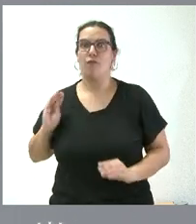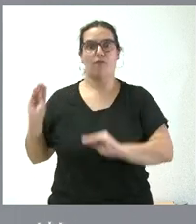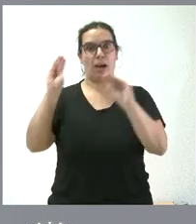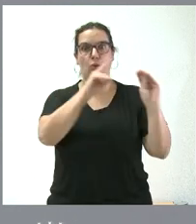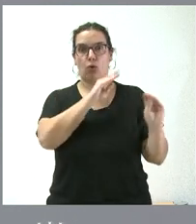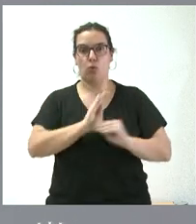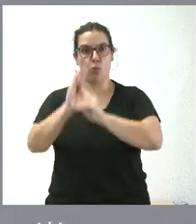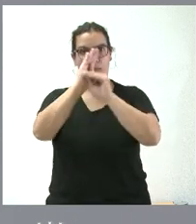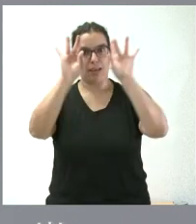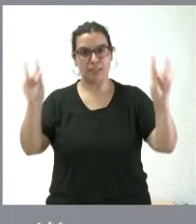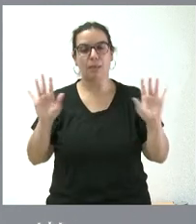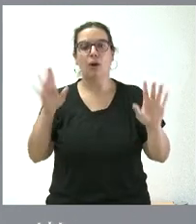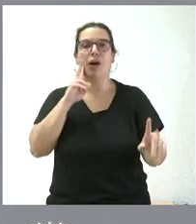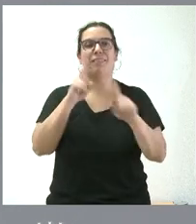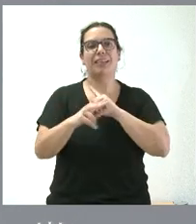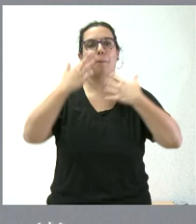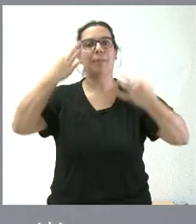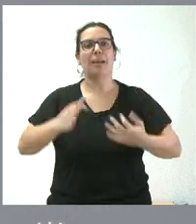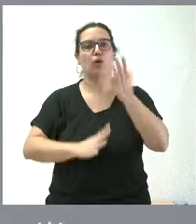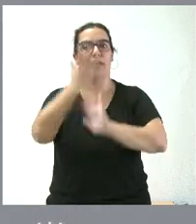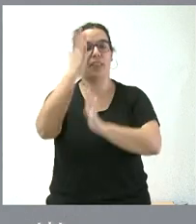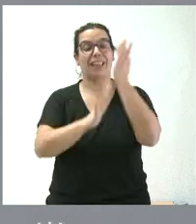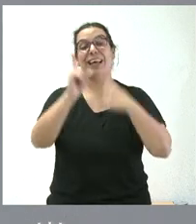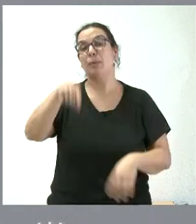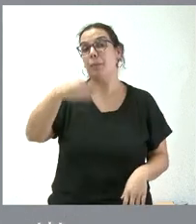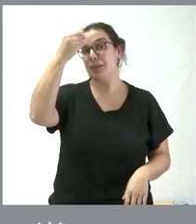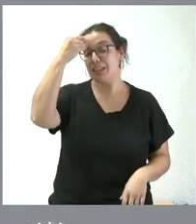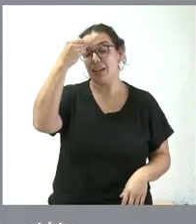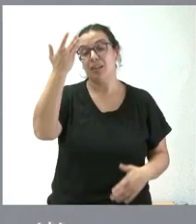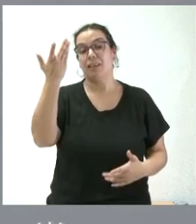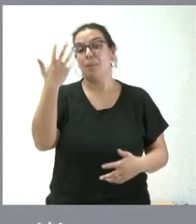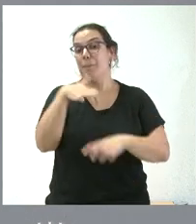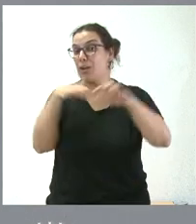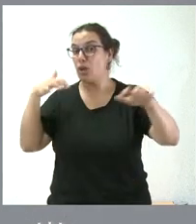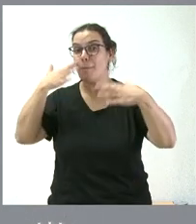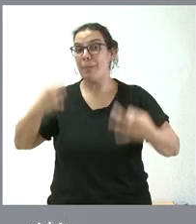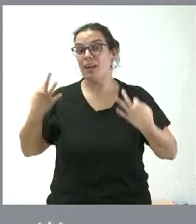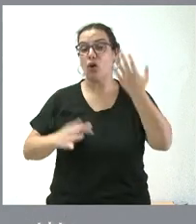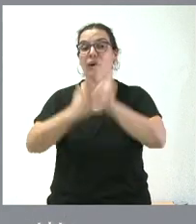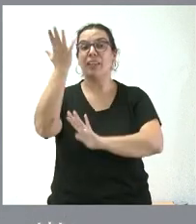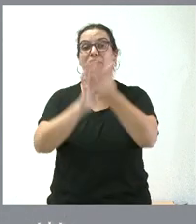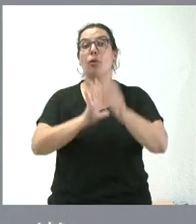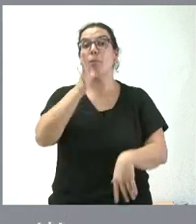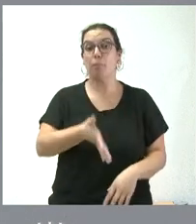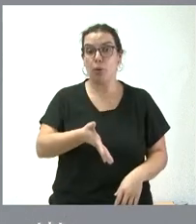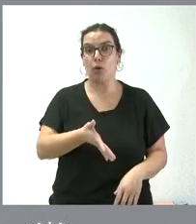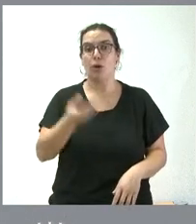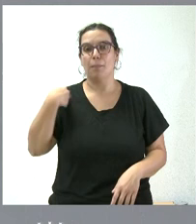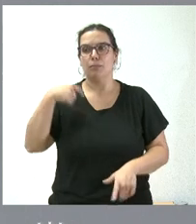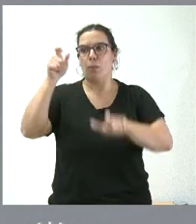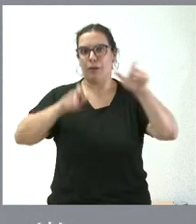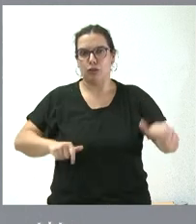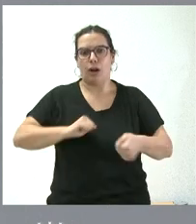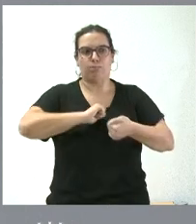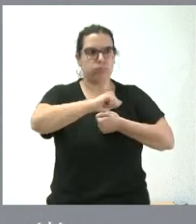en el territorio y por tanto evitar los riesgos de incendios y tener en cuenta que la mayor parte de los riesgos de incendios se producen por causa de la acción humana y